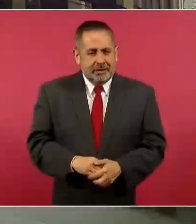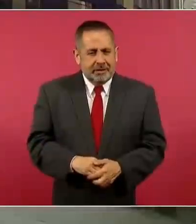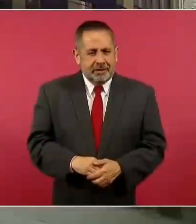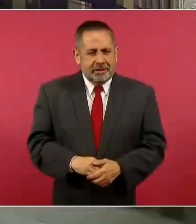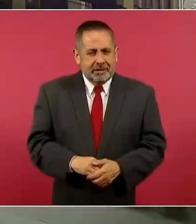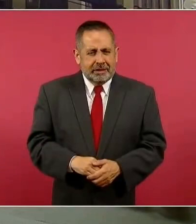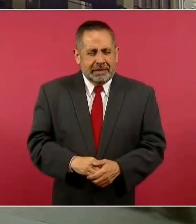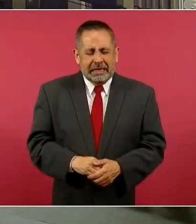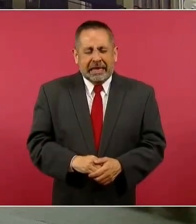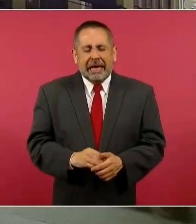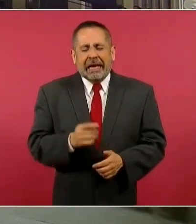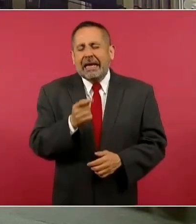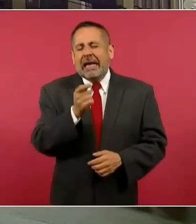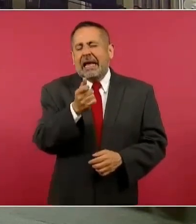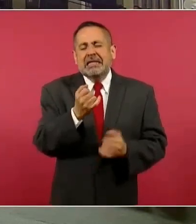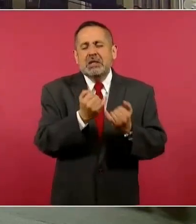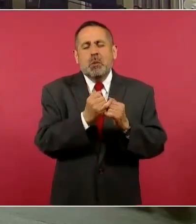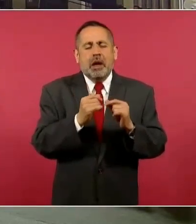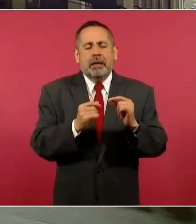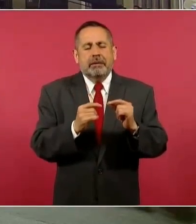casi le atina,